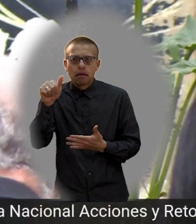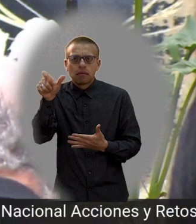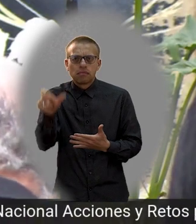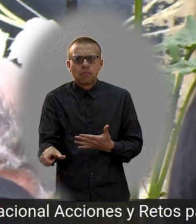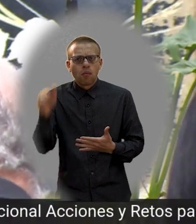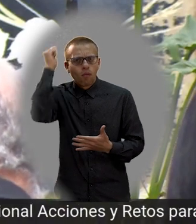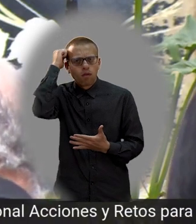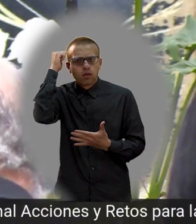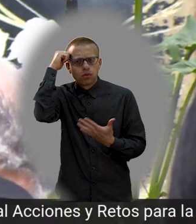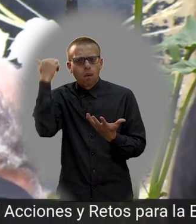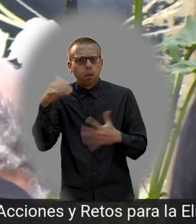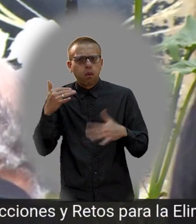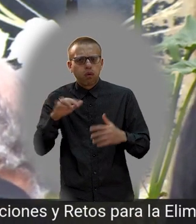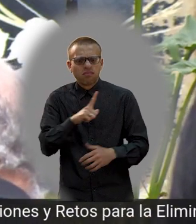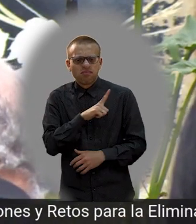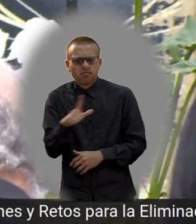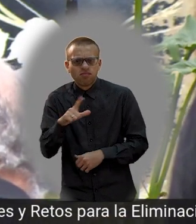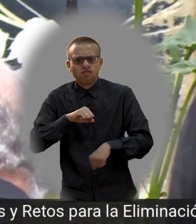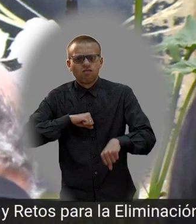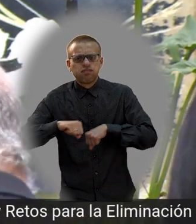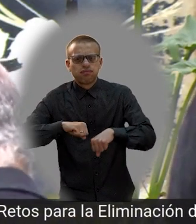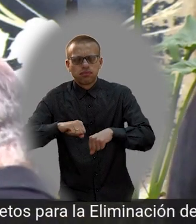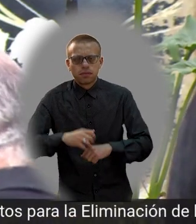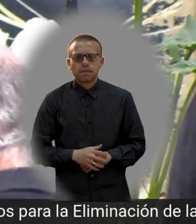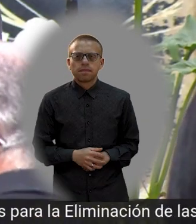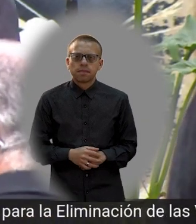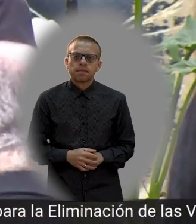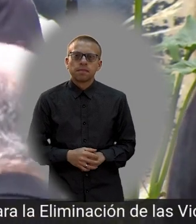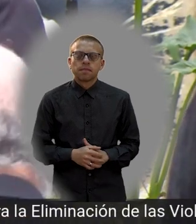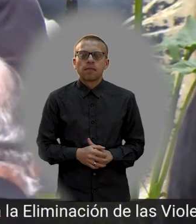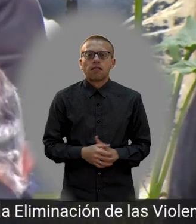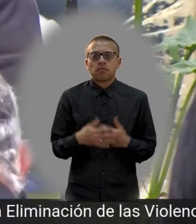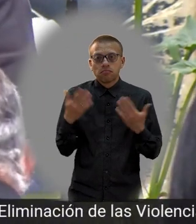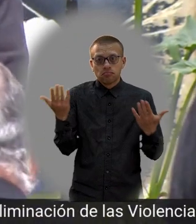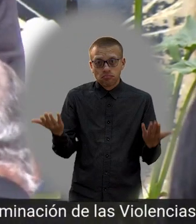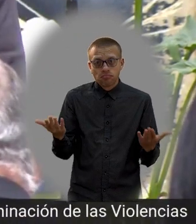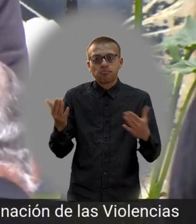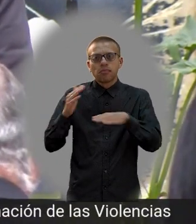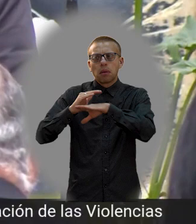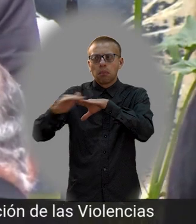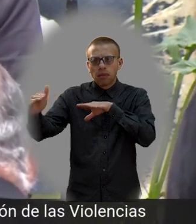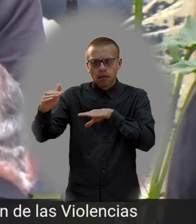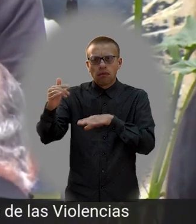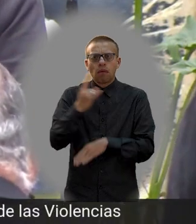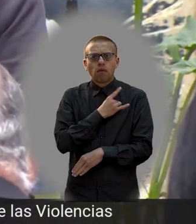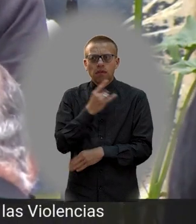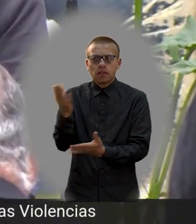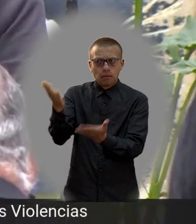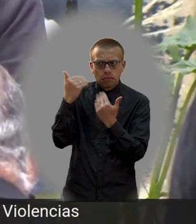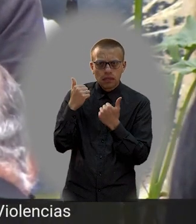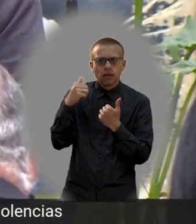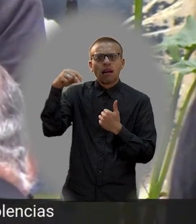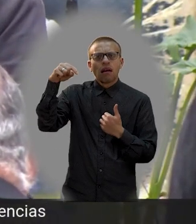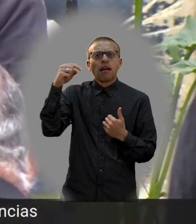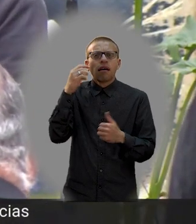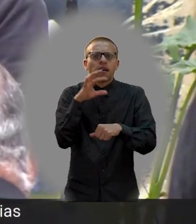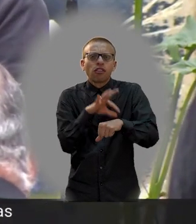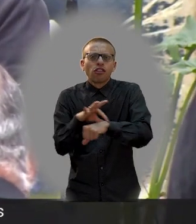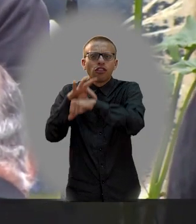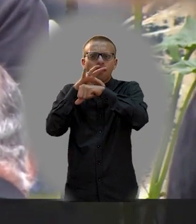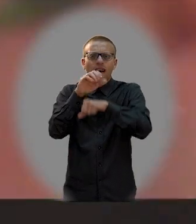liderándolo precisamente. Tenemos también como panelistas invitadas a nuestra universidad a la doctora Ángela